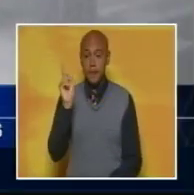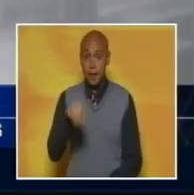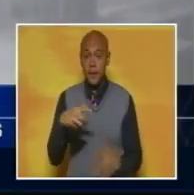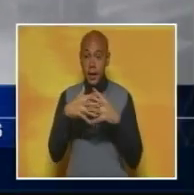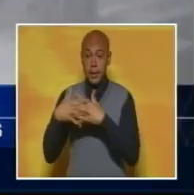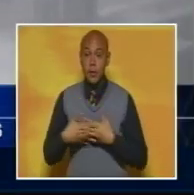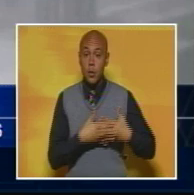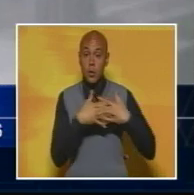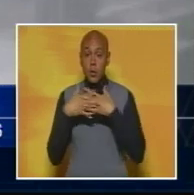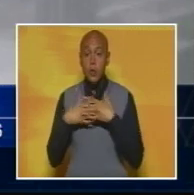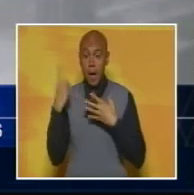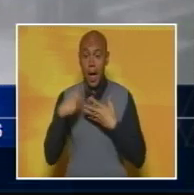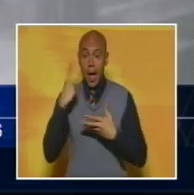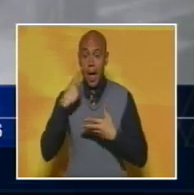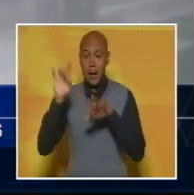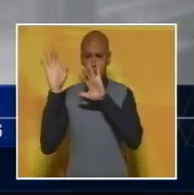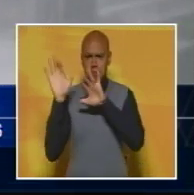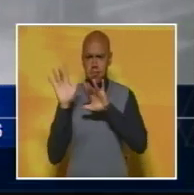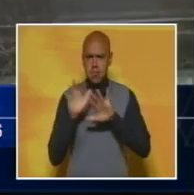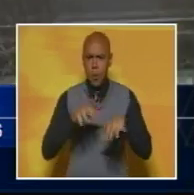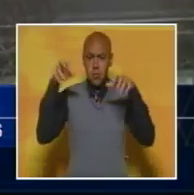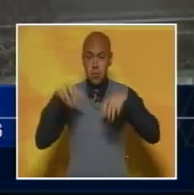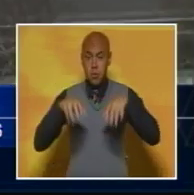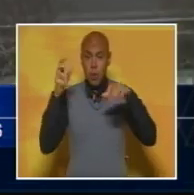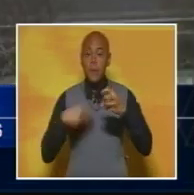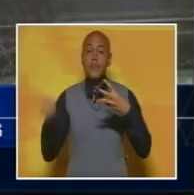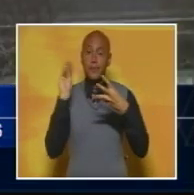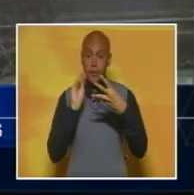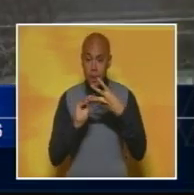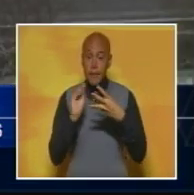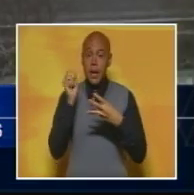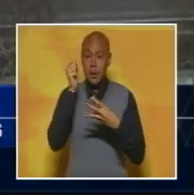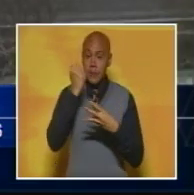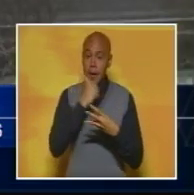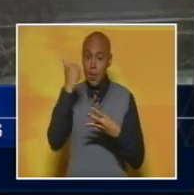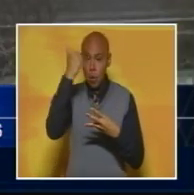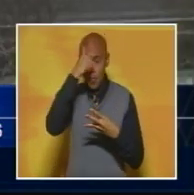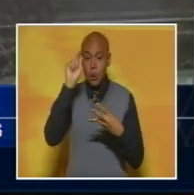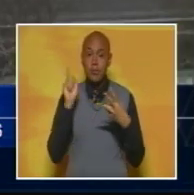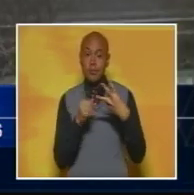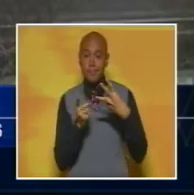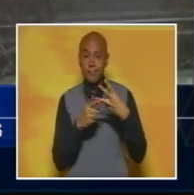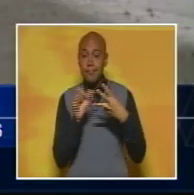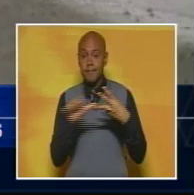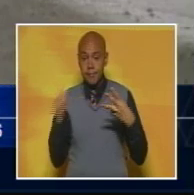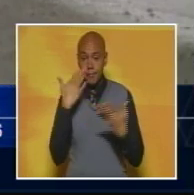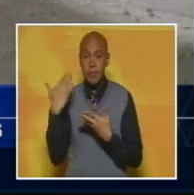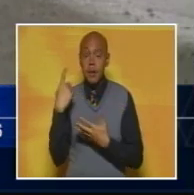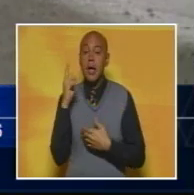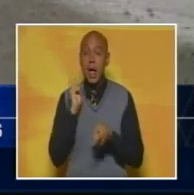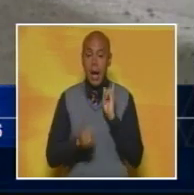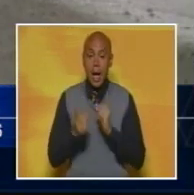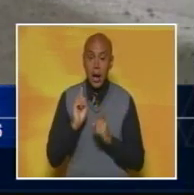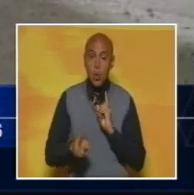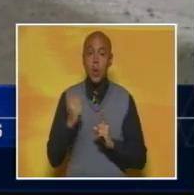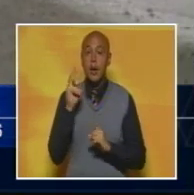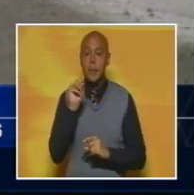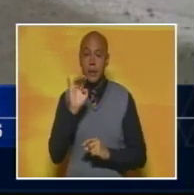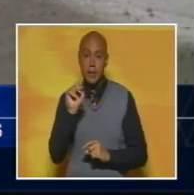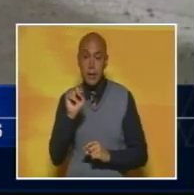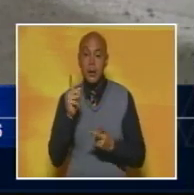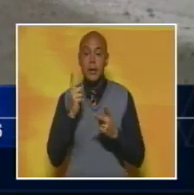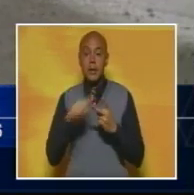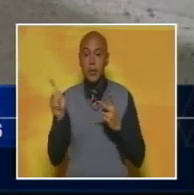Estados Unidos, donde una tormenta de invierno azotará por tercer fin de semana consecutivo el este del país. Ciudades como Minneapolis,